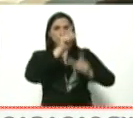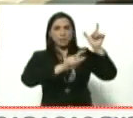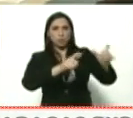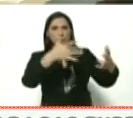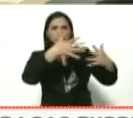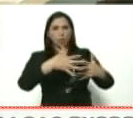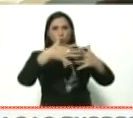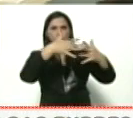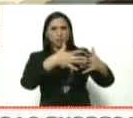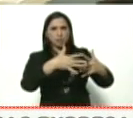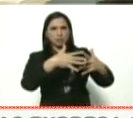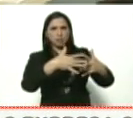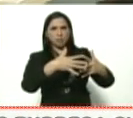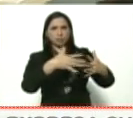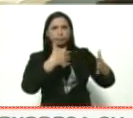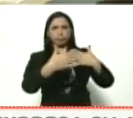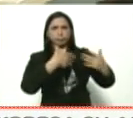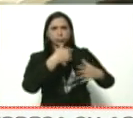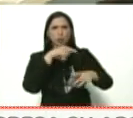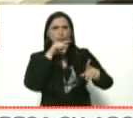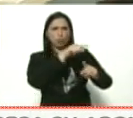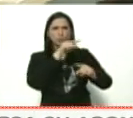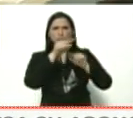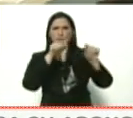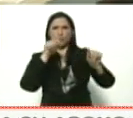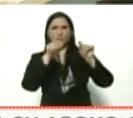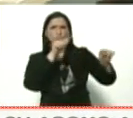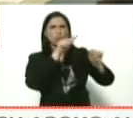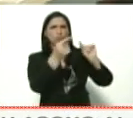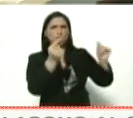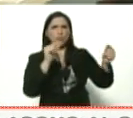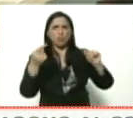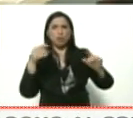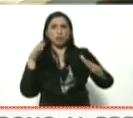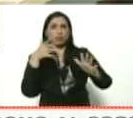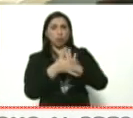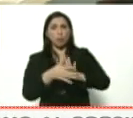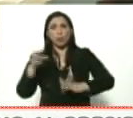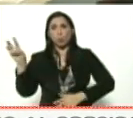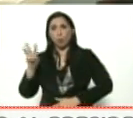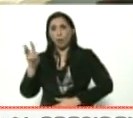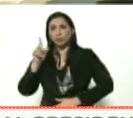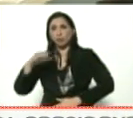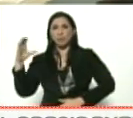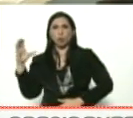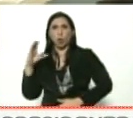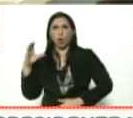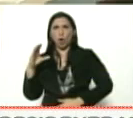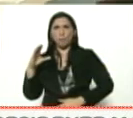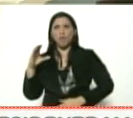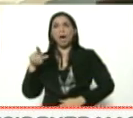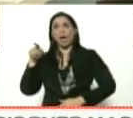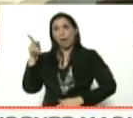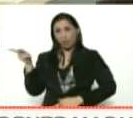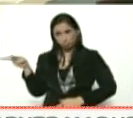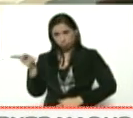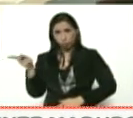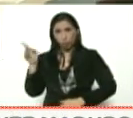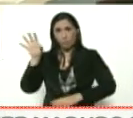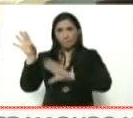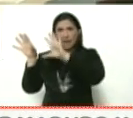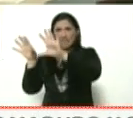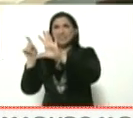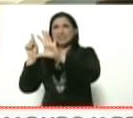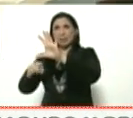estadounidenses. Más allá de las acusaciones que han dirigido a Washington y a Colombia, que se han desvinculado de esa incursión, quería saber